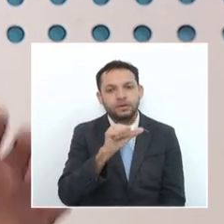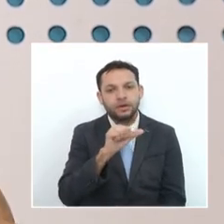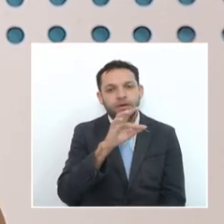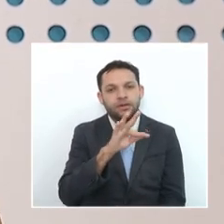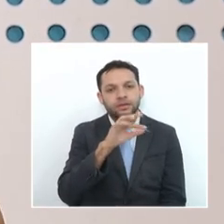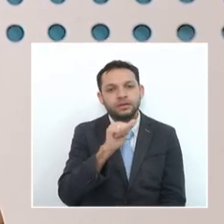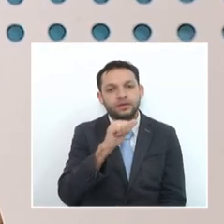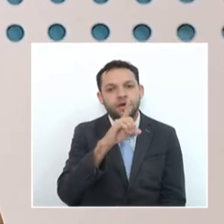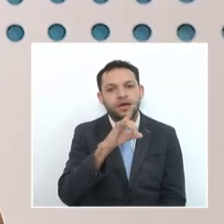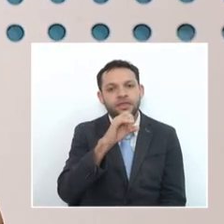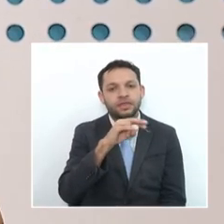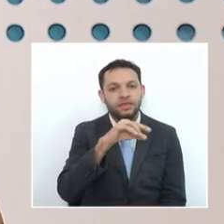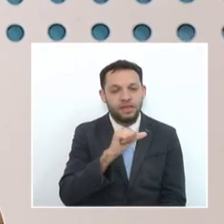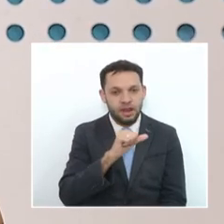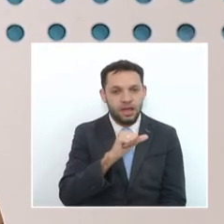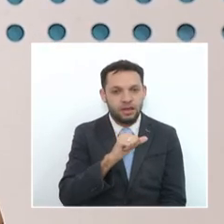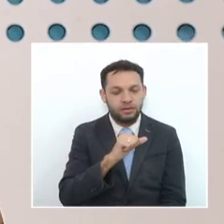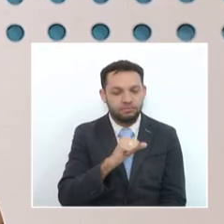un antihistamínico.